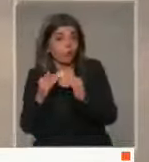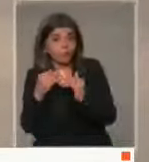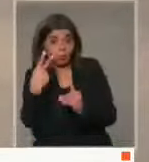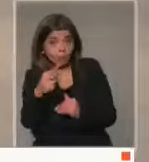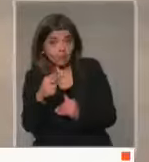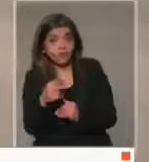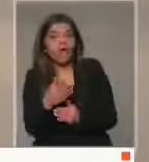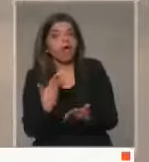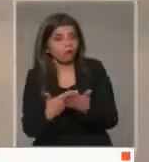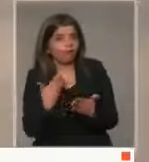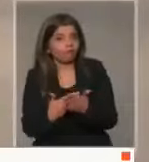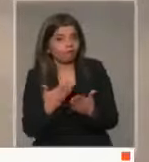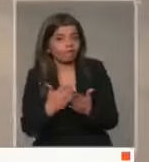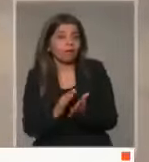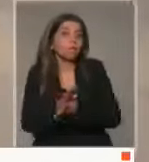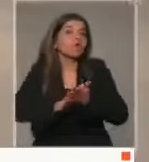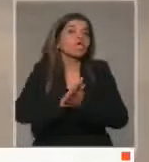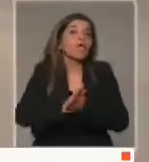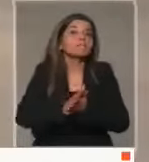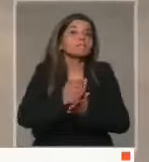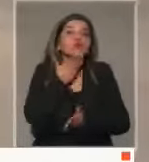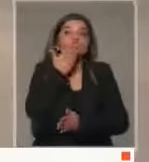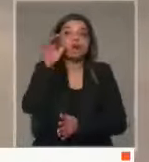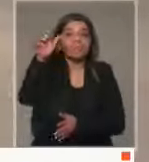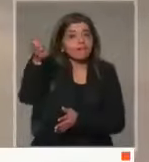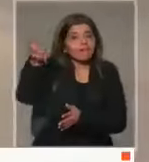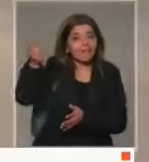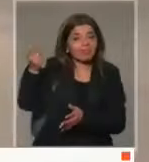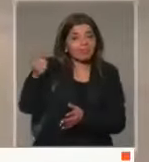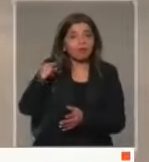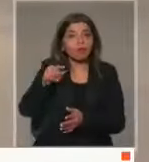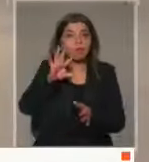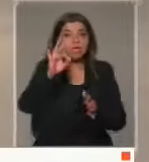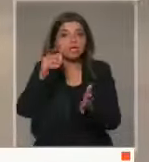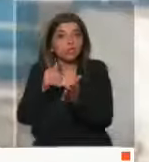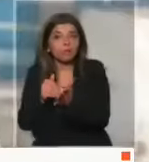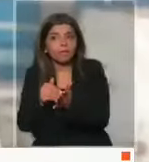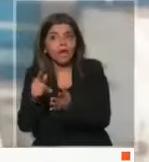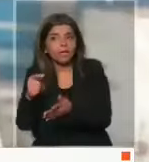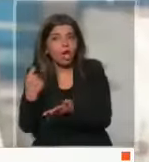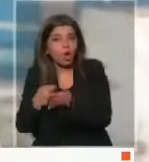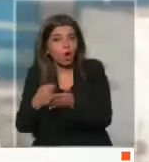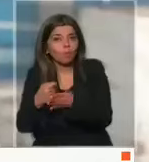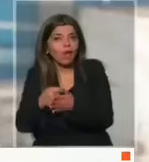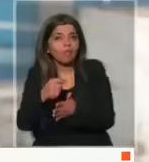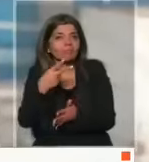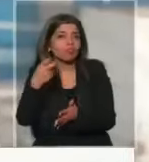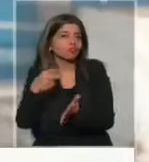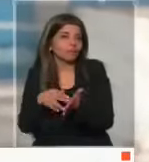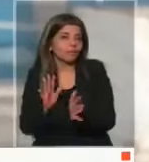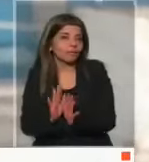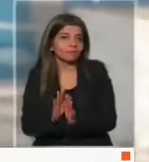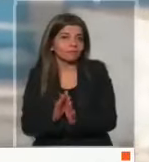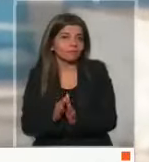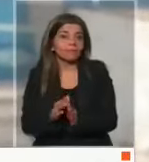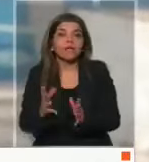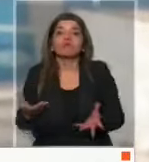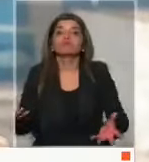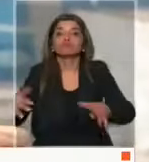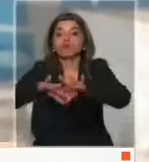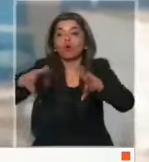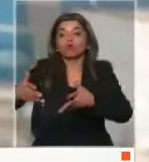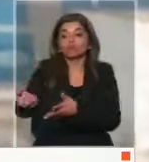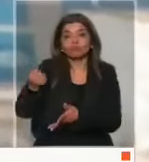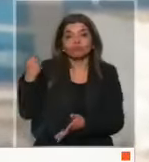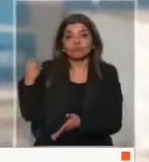te conviene. Si un refrigerador sale 500, acá tú lo puedes sacar en 200 lucas. Usted se adjudica el lote, empieza el remate. Se adjudica el lote, ¿no es cierto? Por